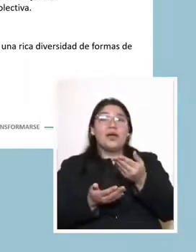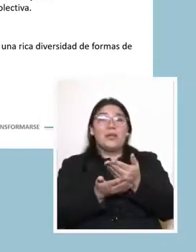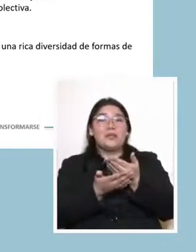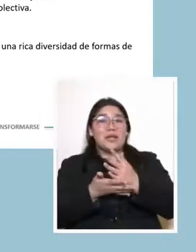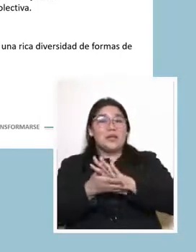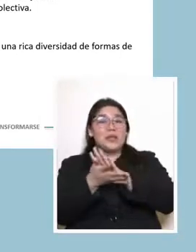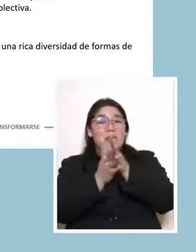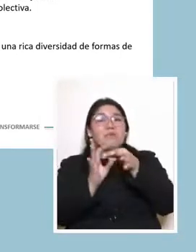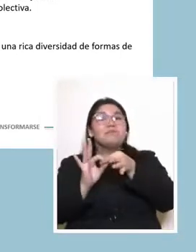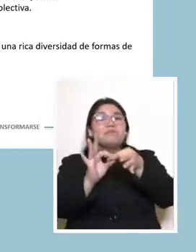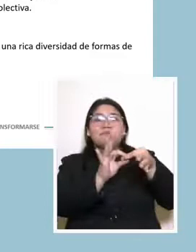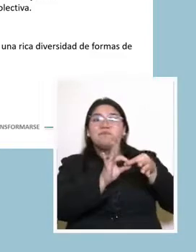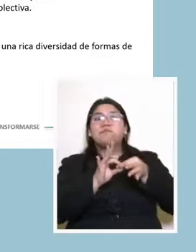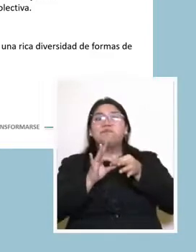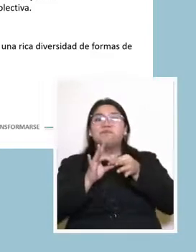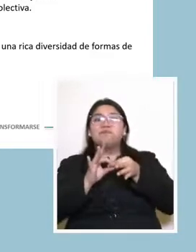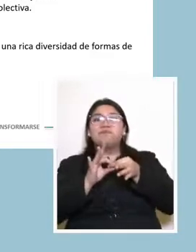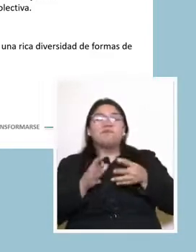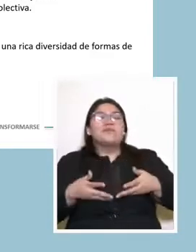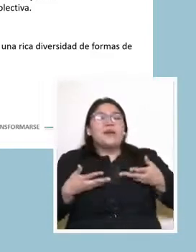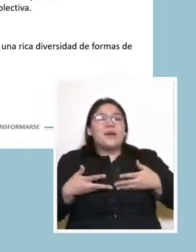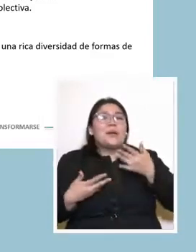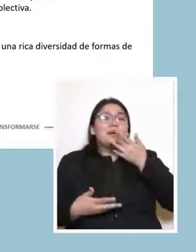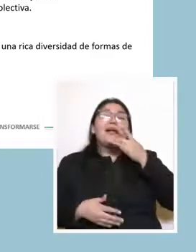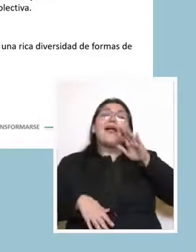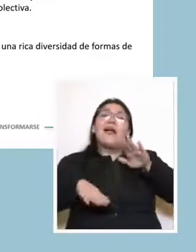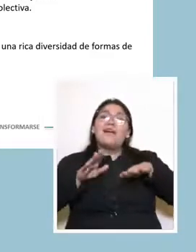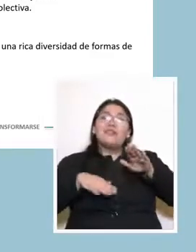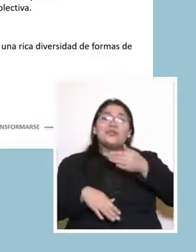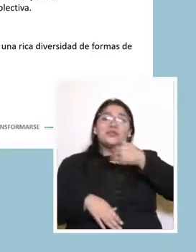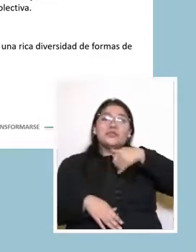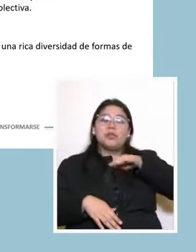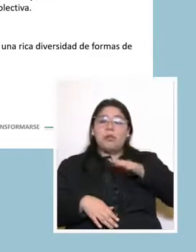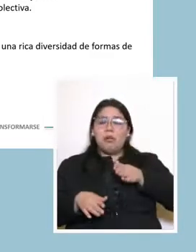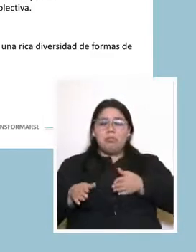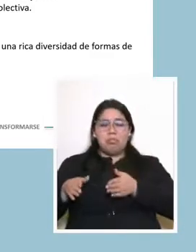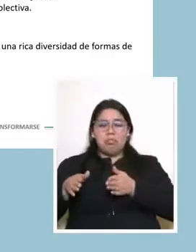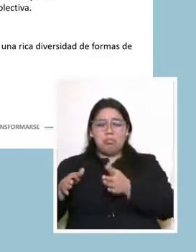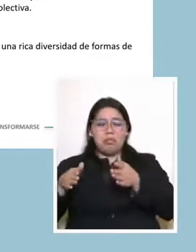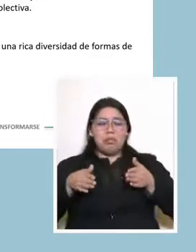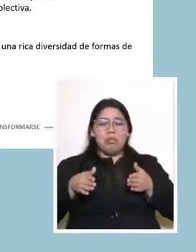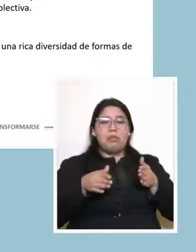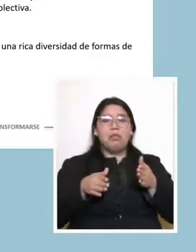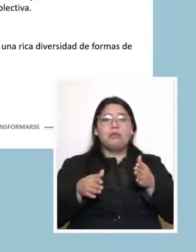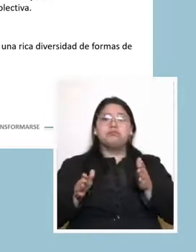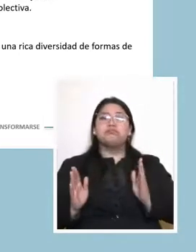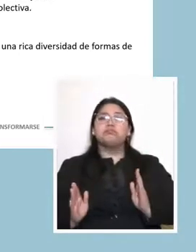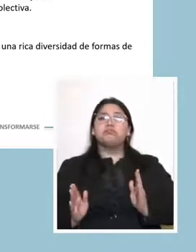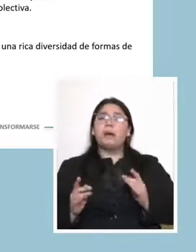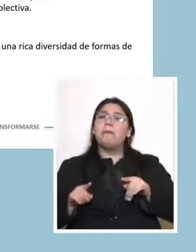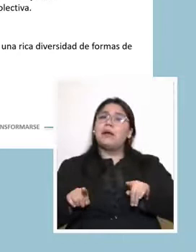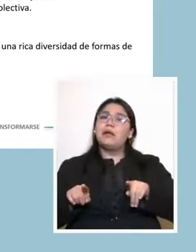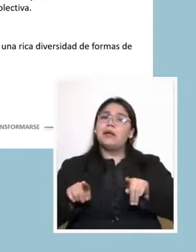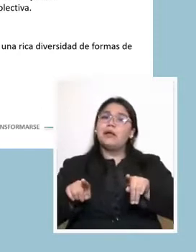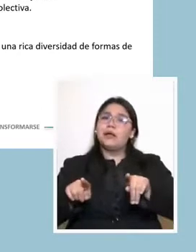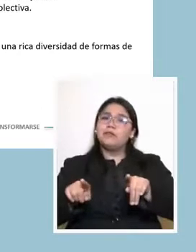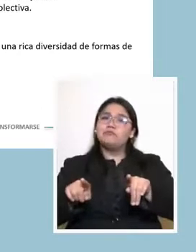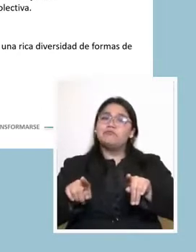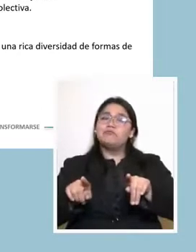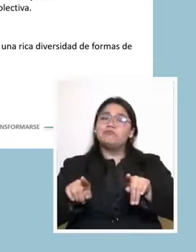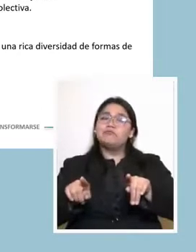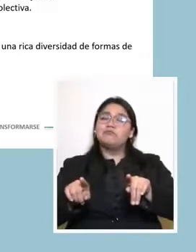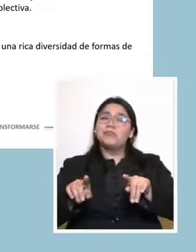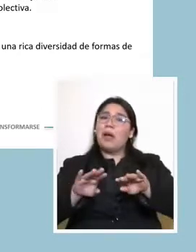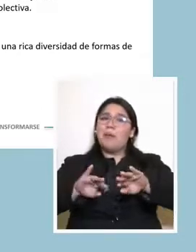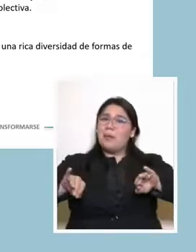muchas veces estamos caminando en paralelo y creemos que estas alianzas finalmente son